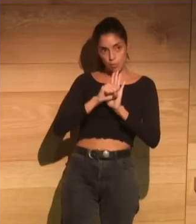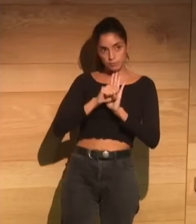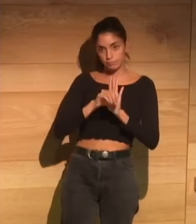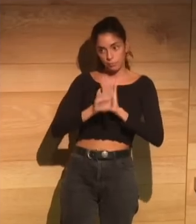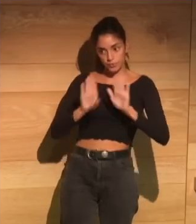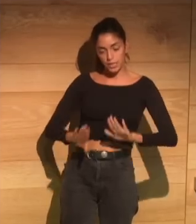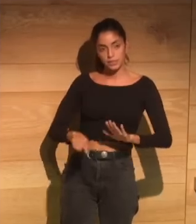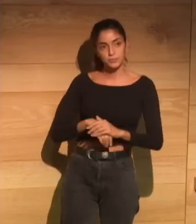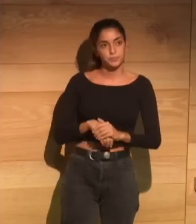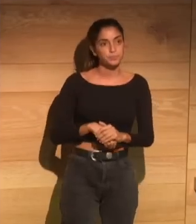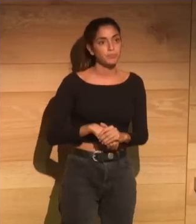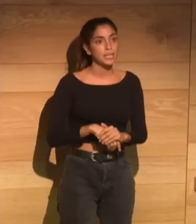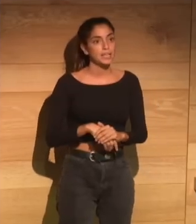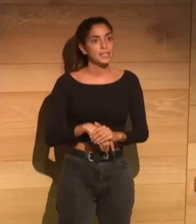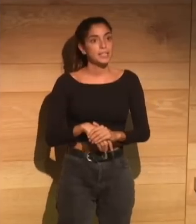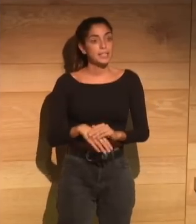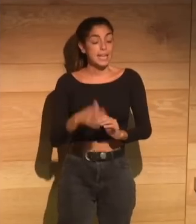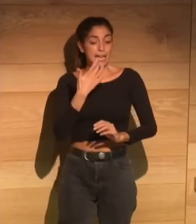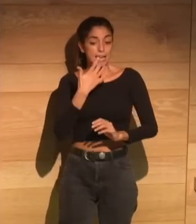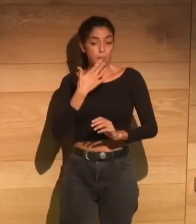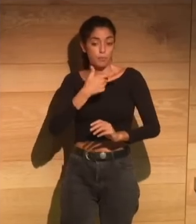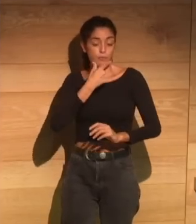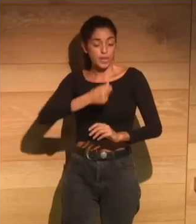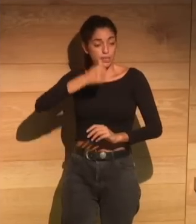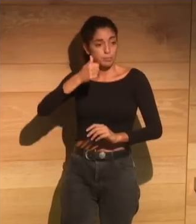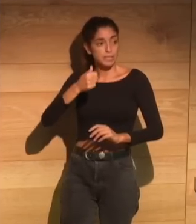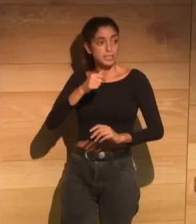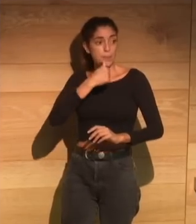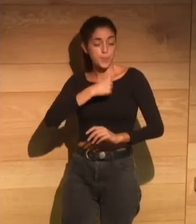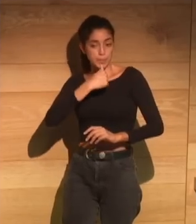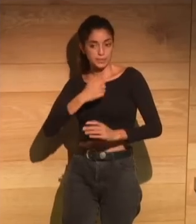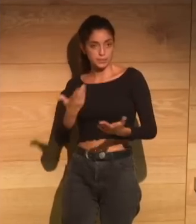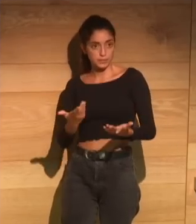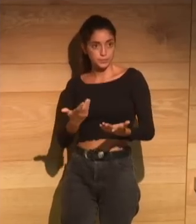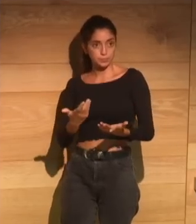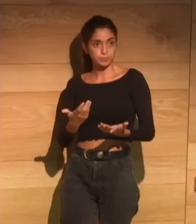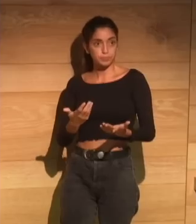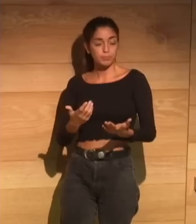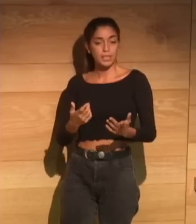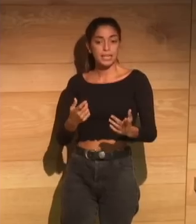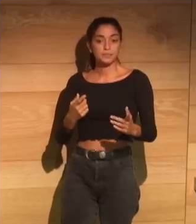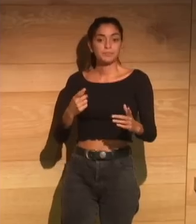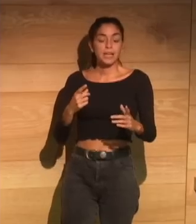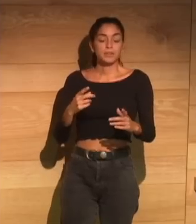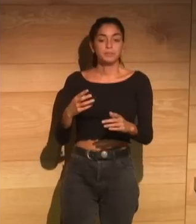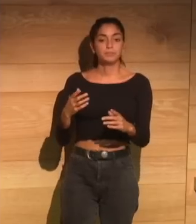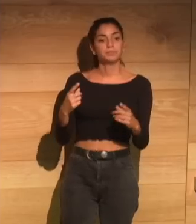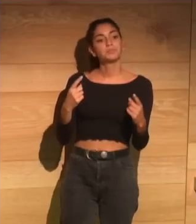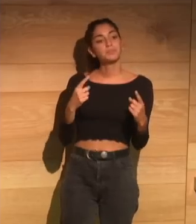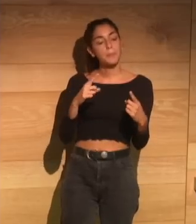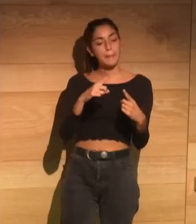el ejemplo más fácil que podéis hacer de persistencia retiniana es coged los dedos índices de cada